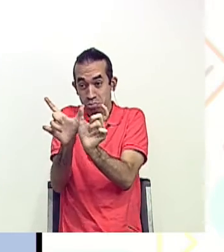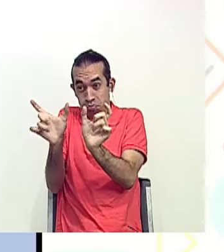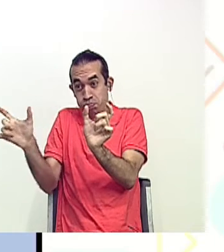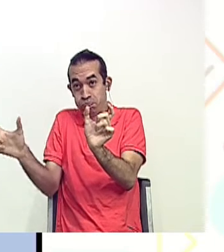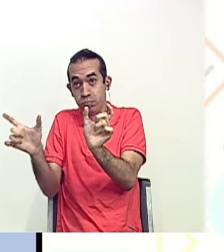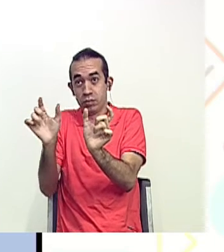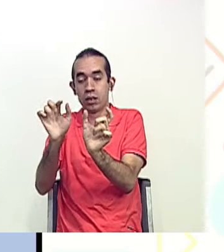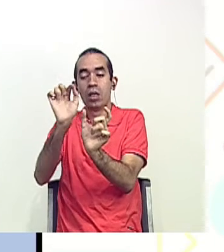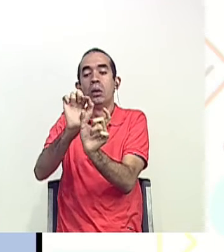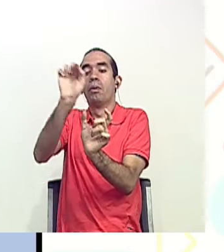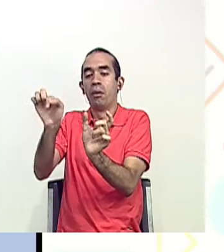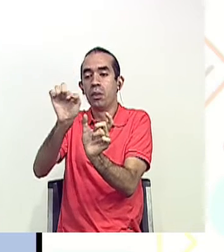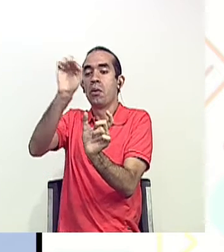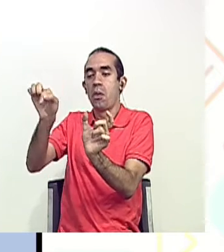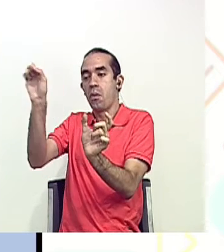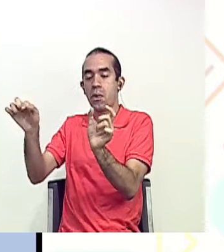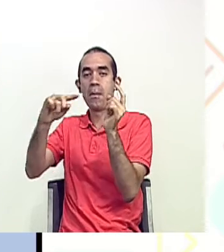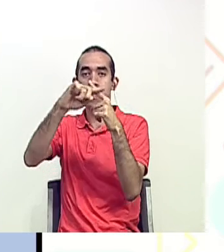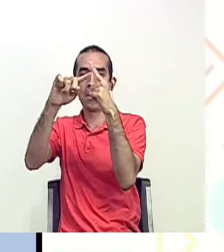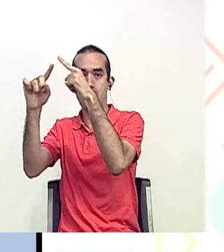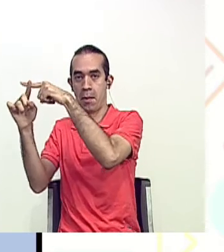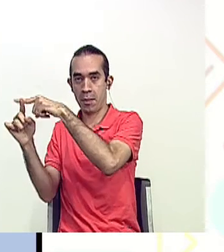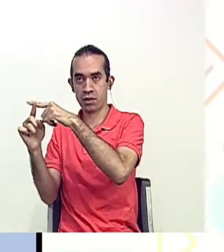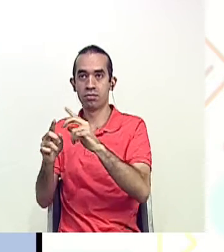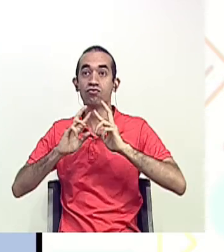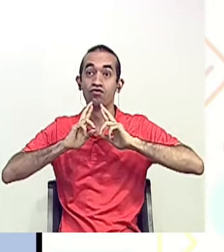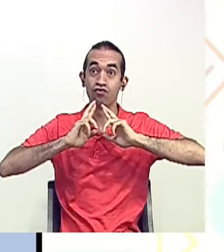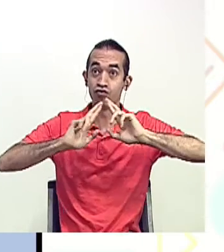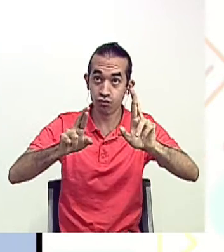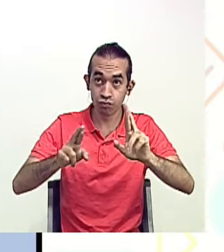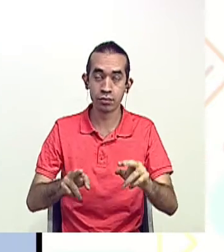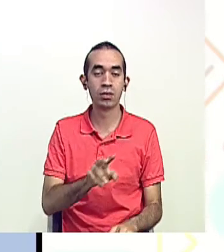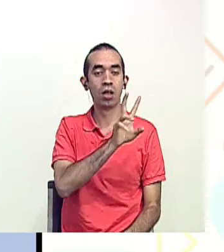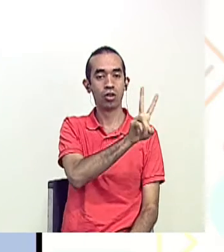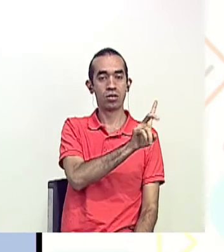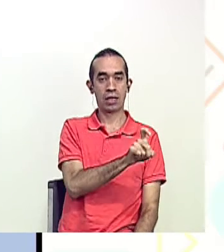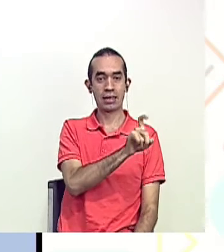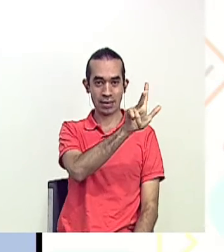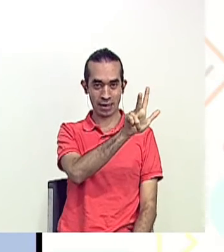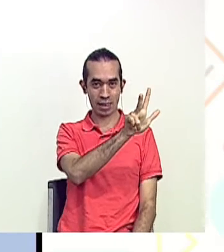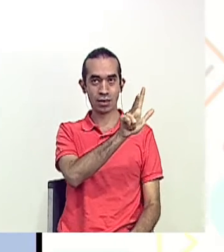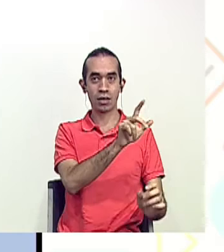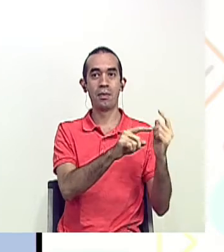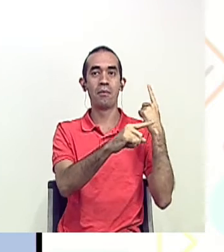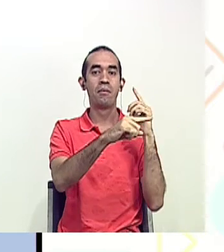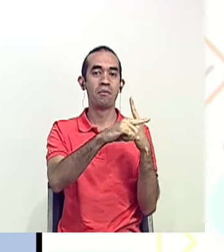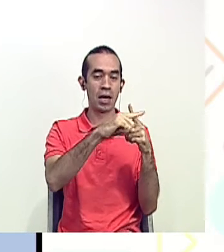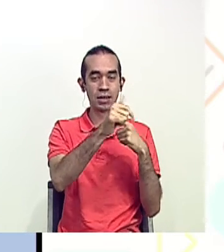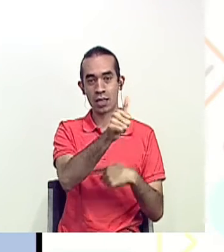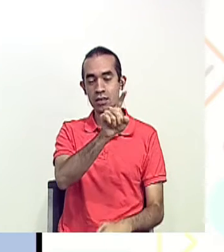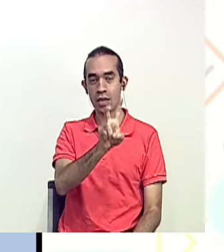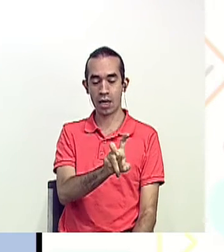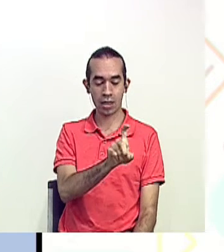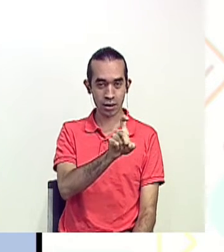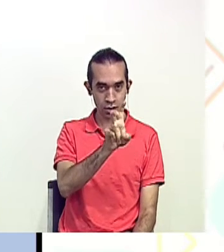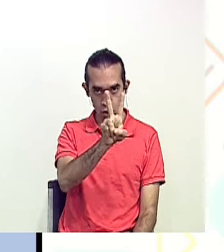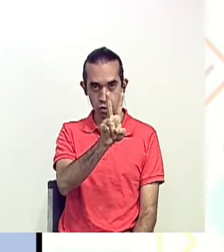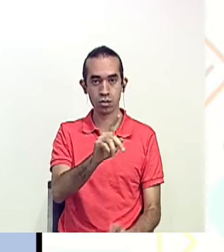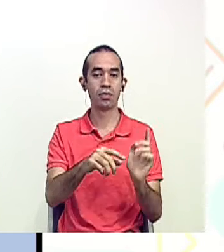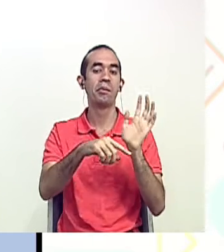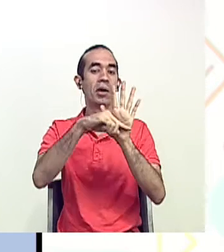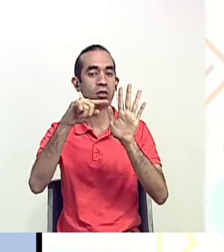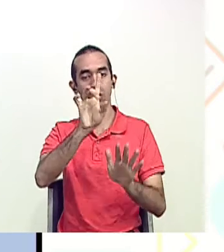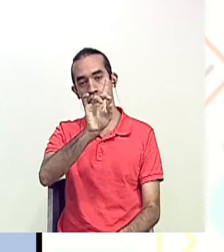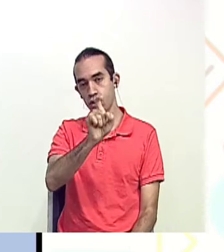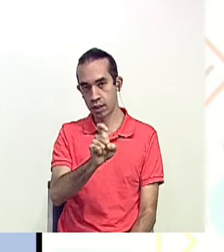Entonces, luego en la expresión resultante, 2x3 más 10x2 menos 8x